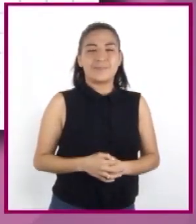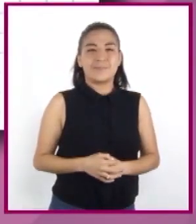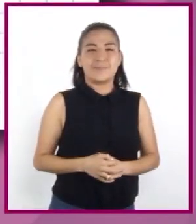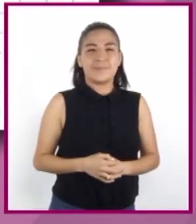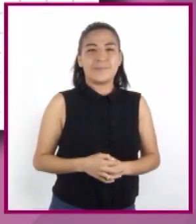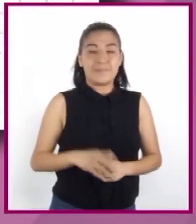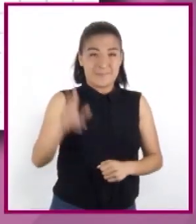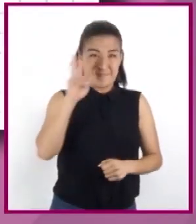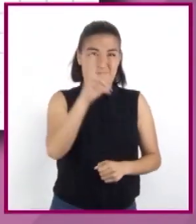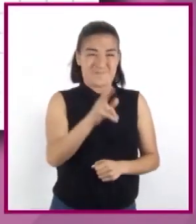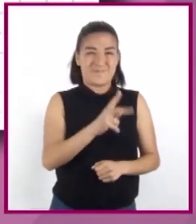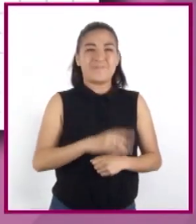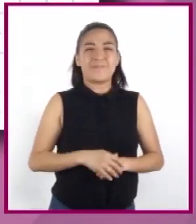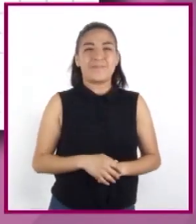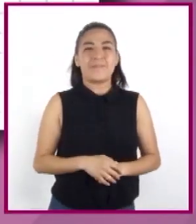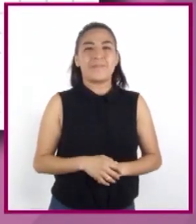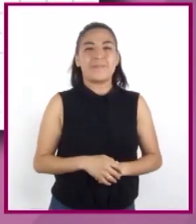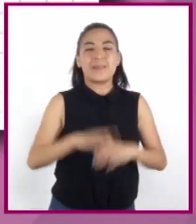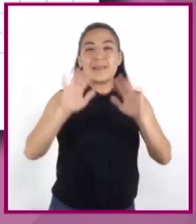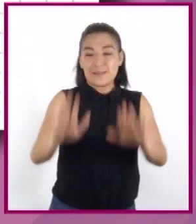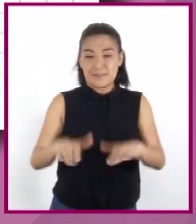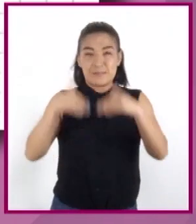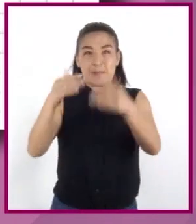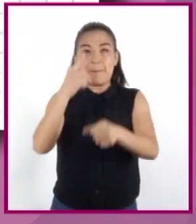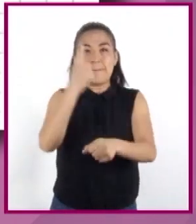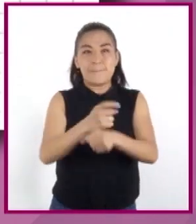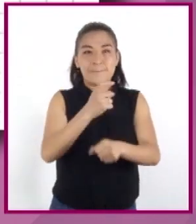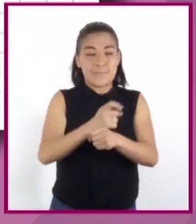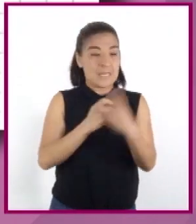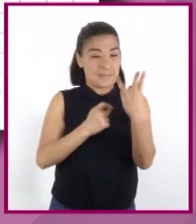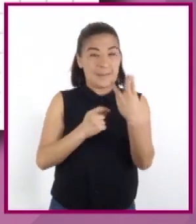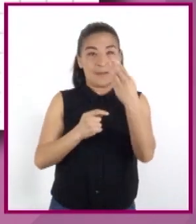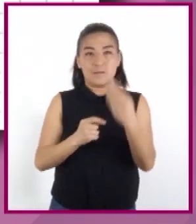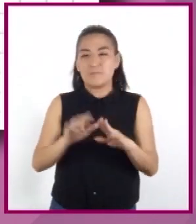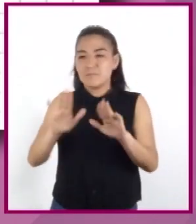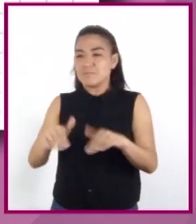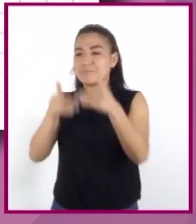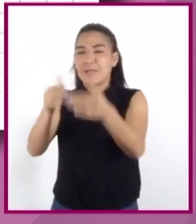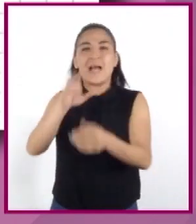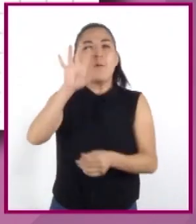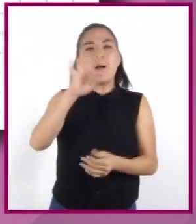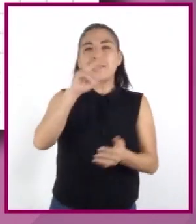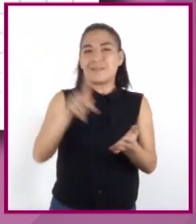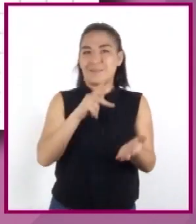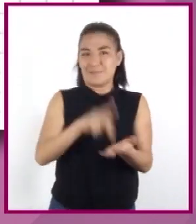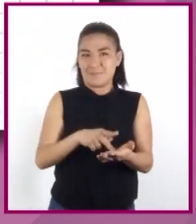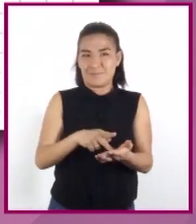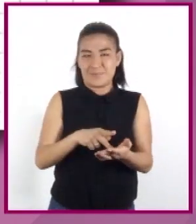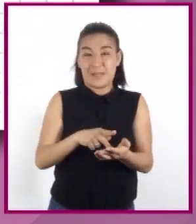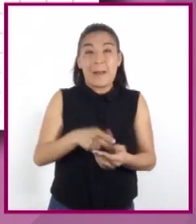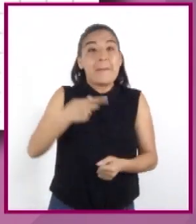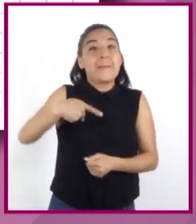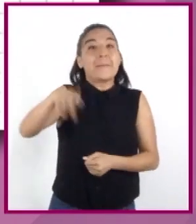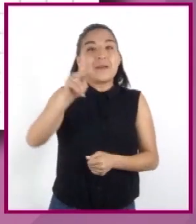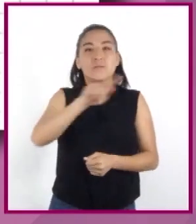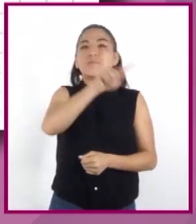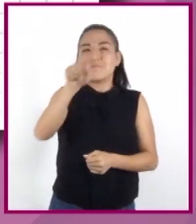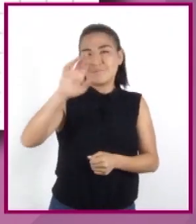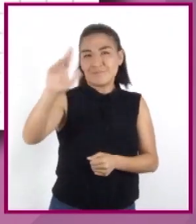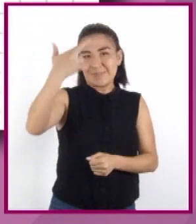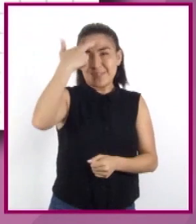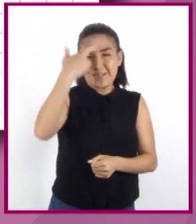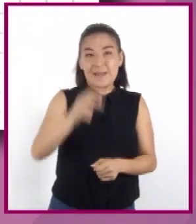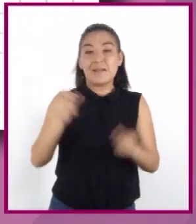Como podemos ver, llegarían los 3 al mismo tiempo a los 40 kilómetros. Pero recuerden que se